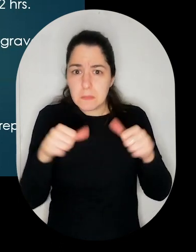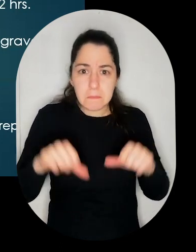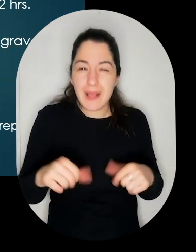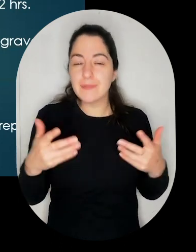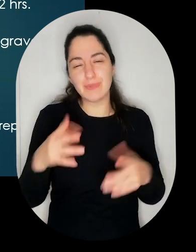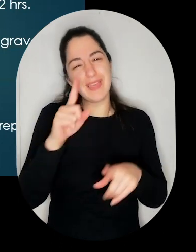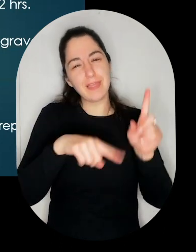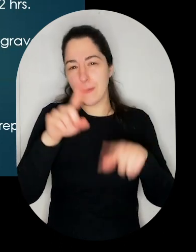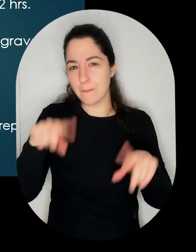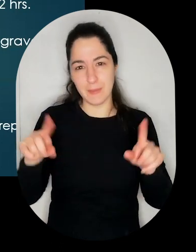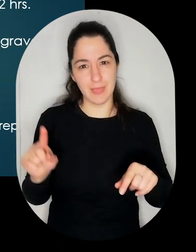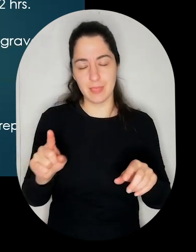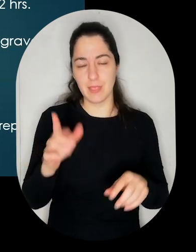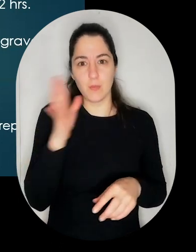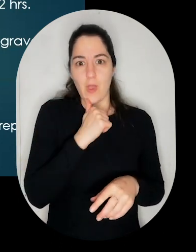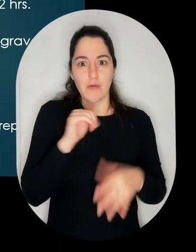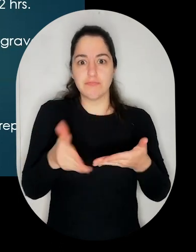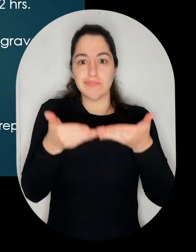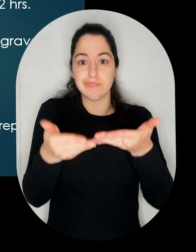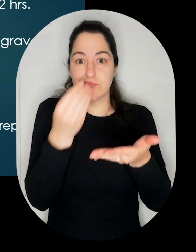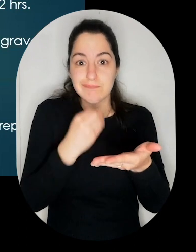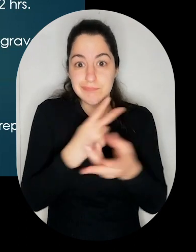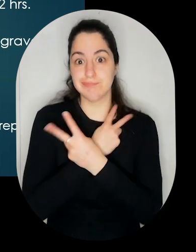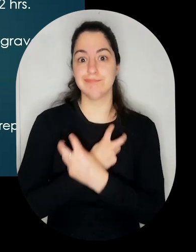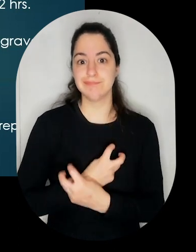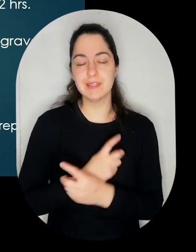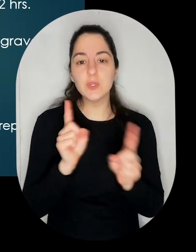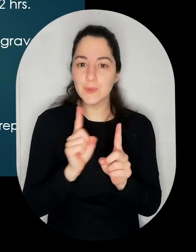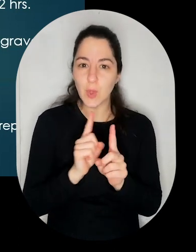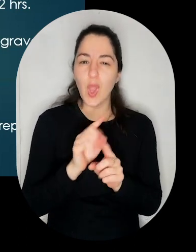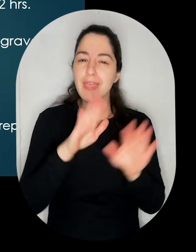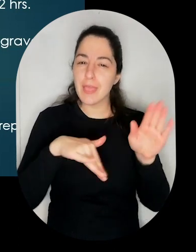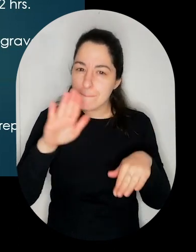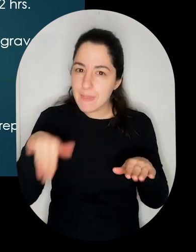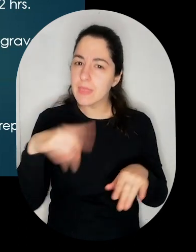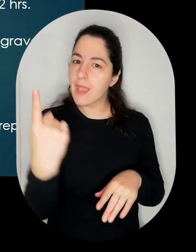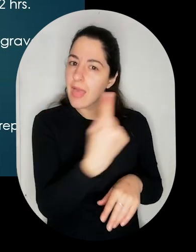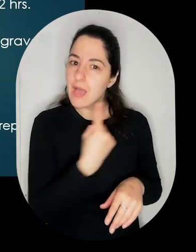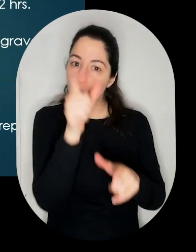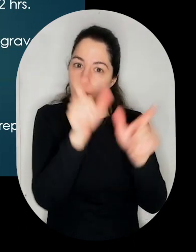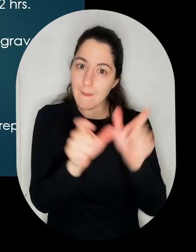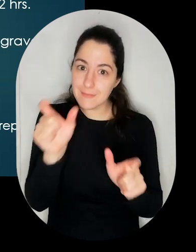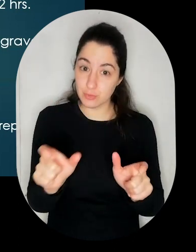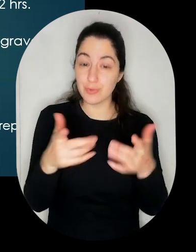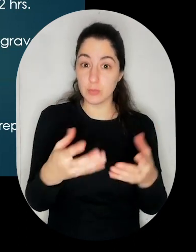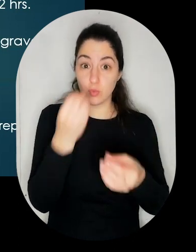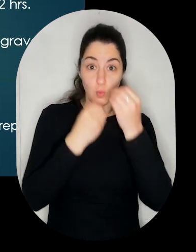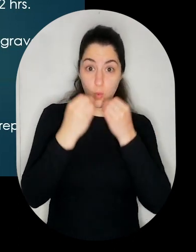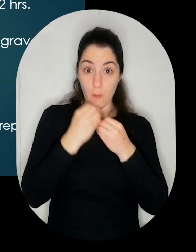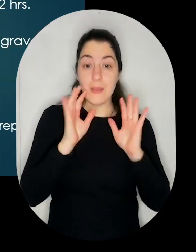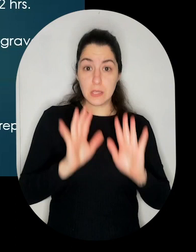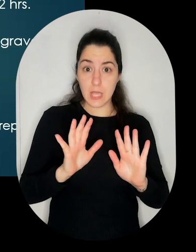si se comió asociado a otras cosas, así que no hay una dosis exacta, pero si su consumo es suficiente para causar intoxicación en forma fresca, los síntomas